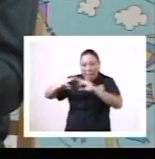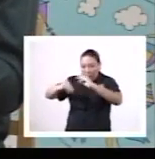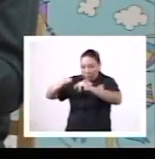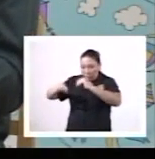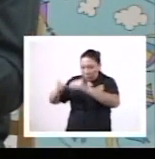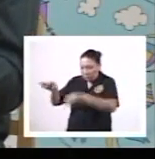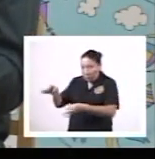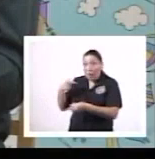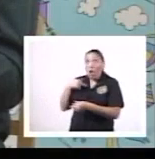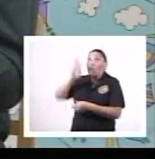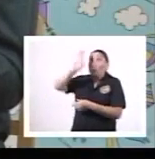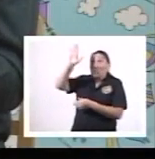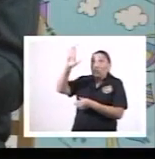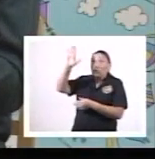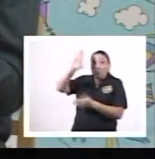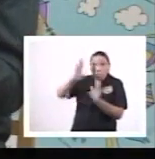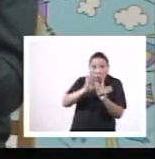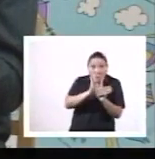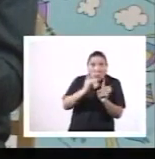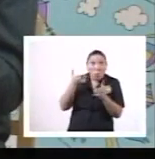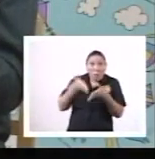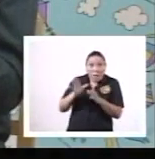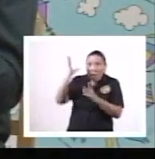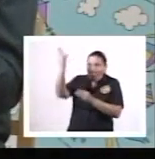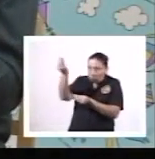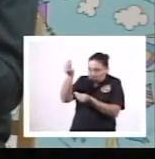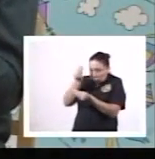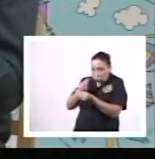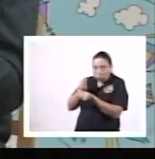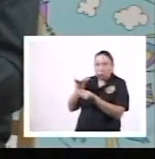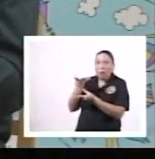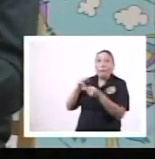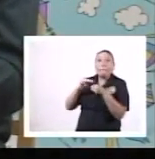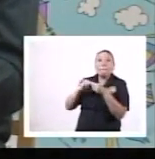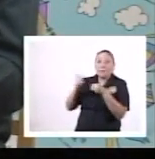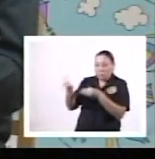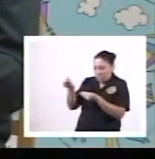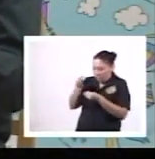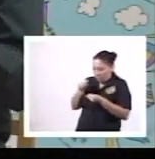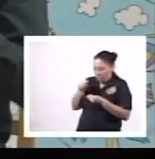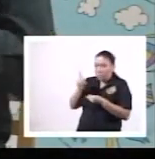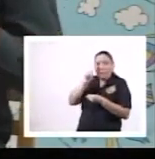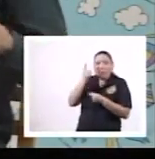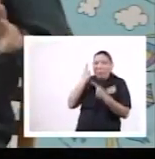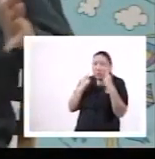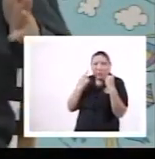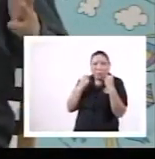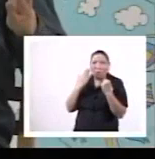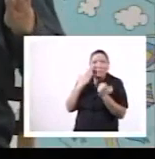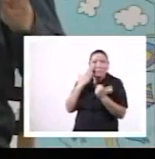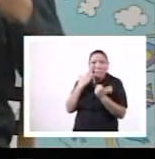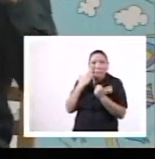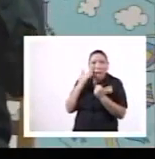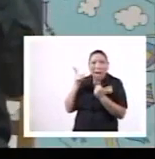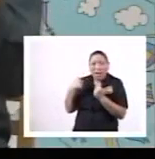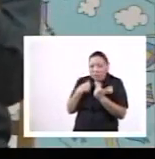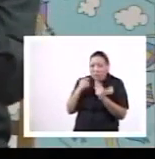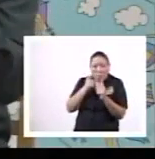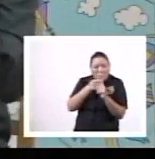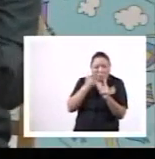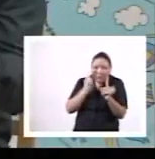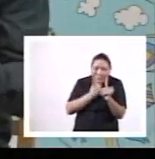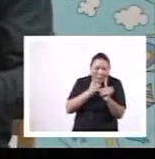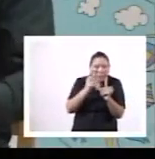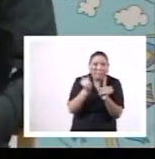no llores más. Te amo, madre mía. Siempre estaré contigo. La gente se quedó sorprendida y le dijo: ¿pero